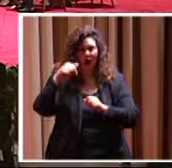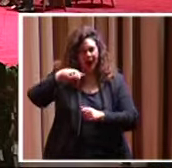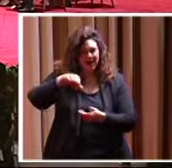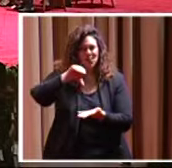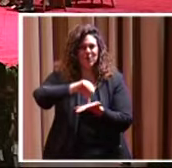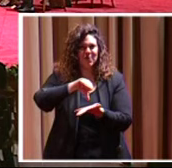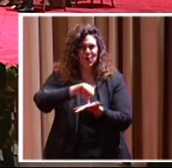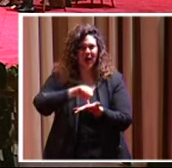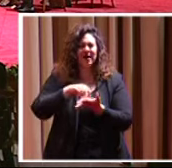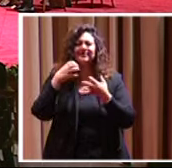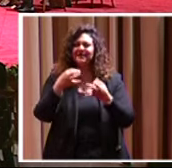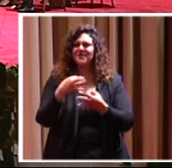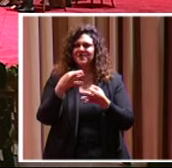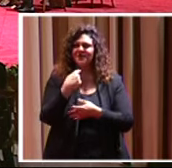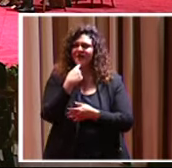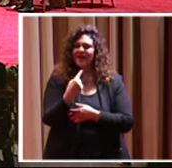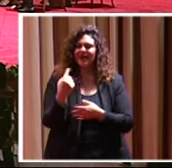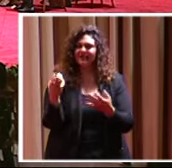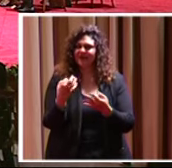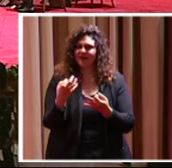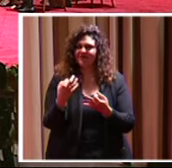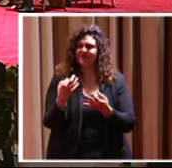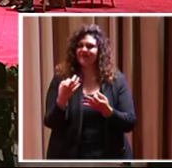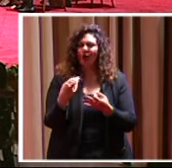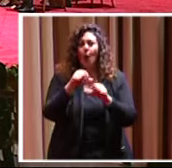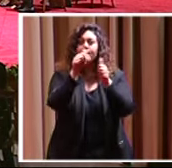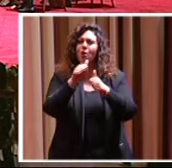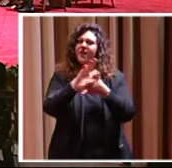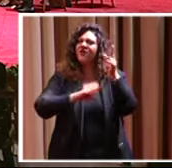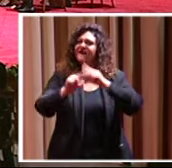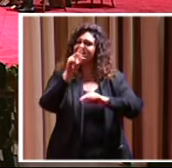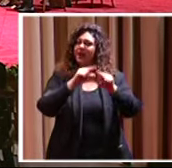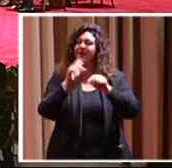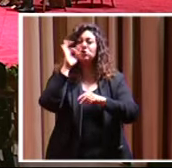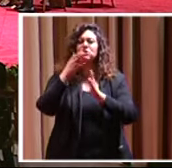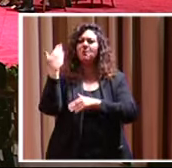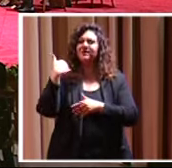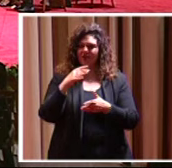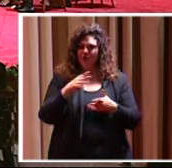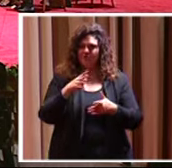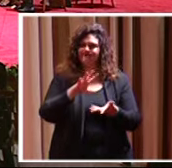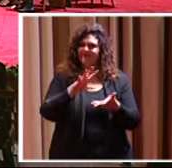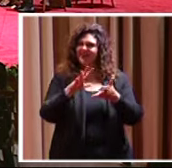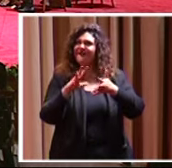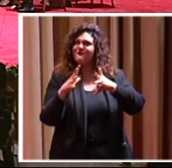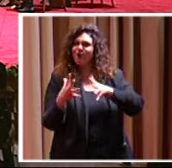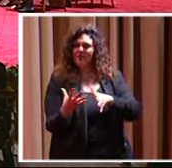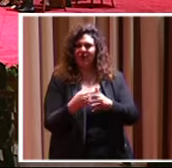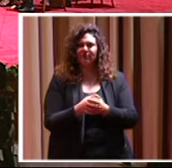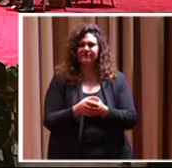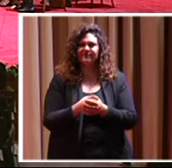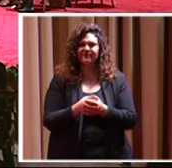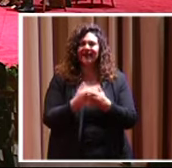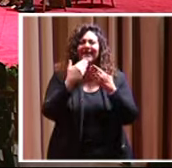que siempre digo que consiguió transformar los cánones del flamenco en el siglo pasado, con el